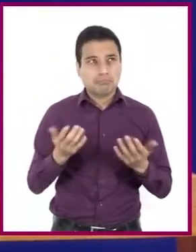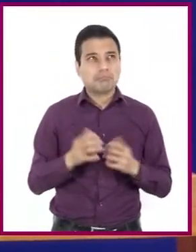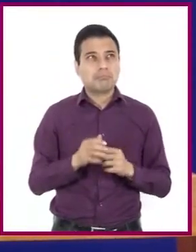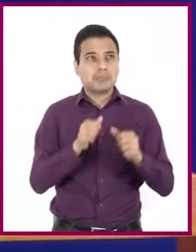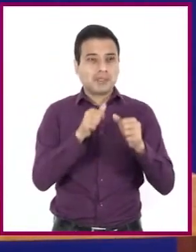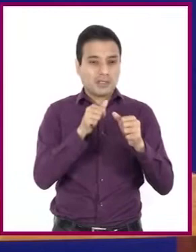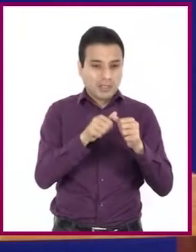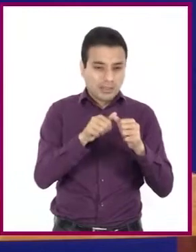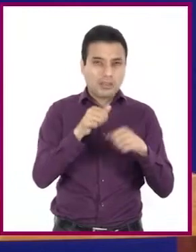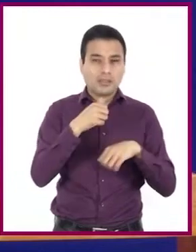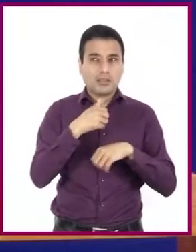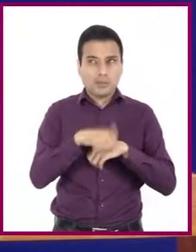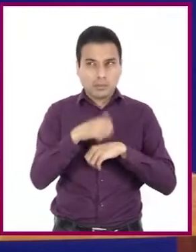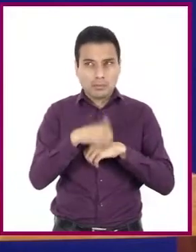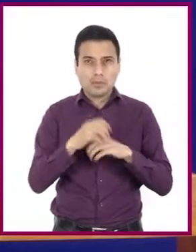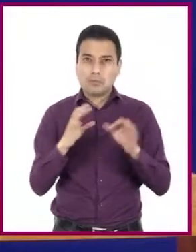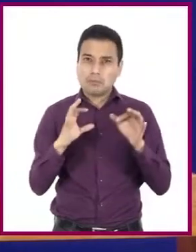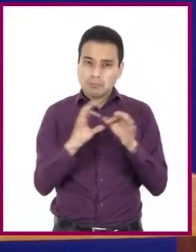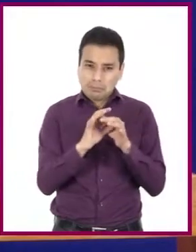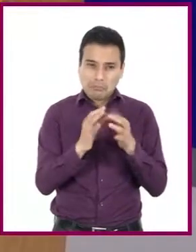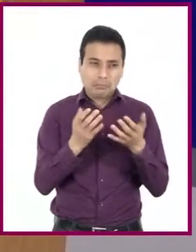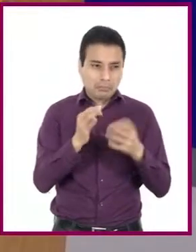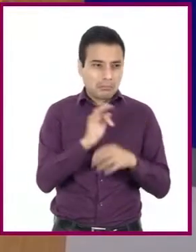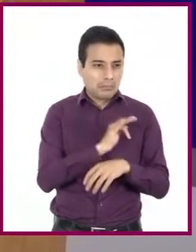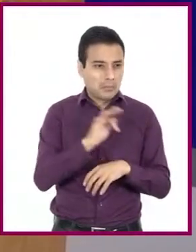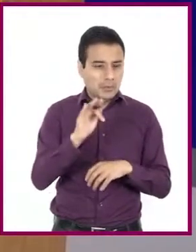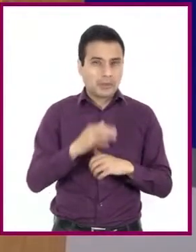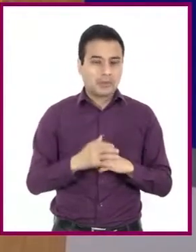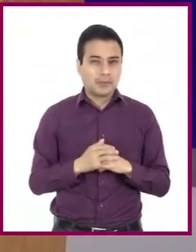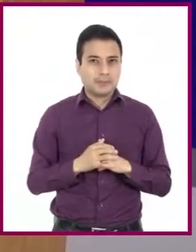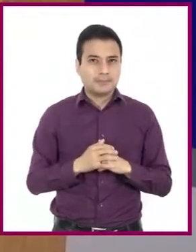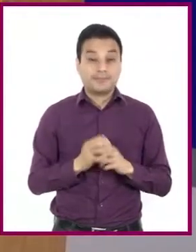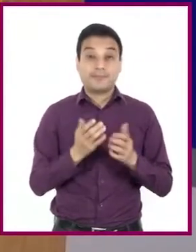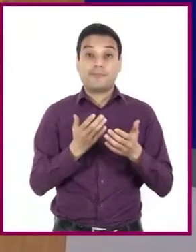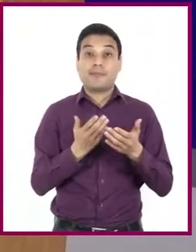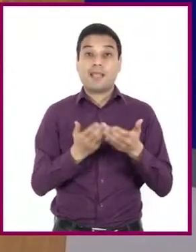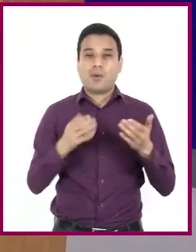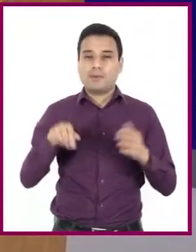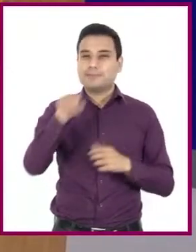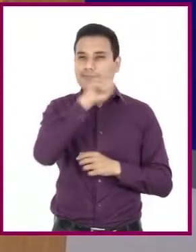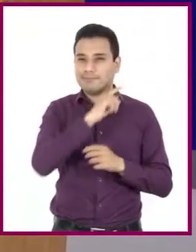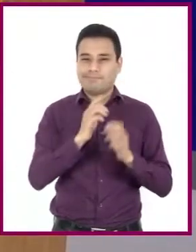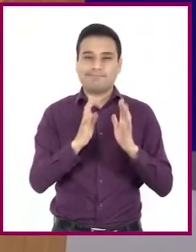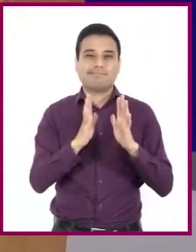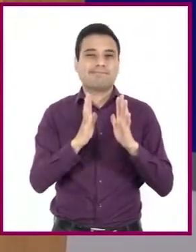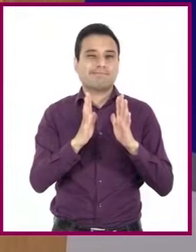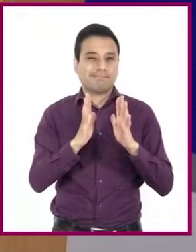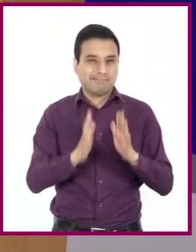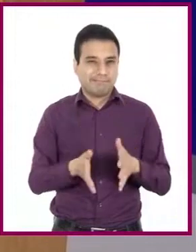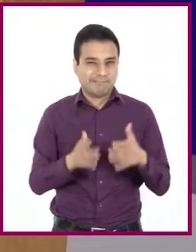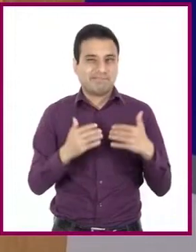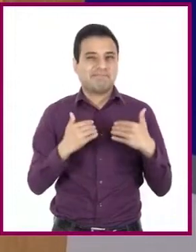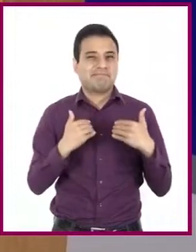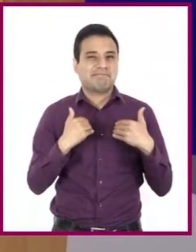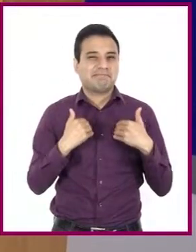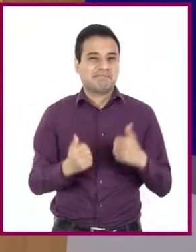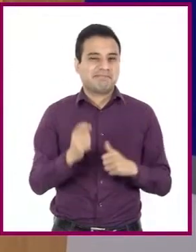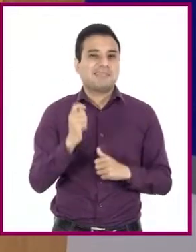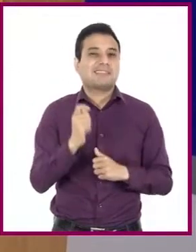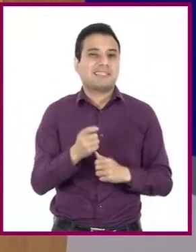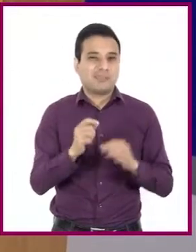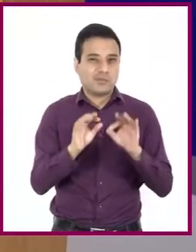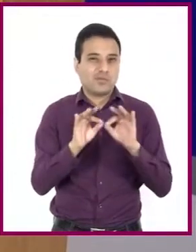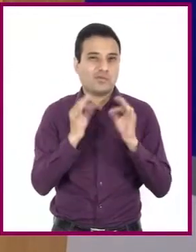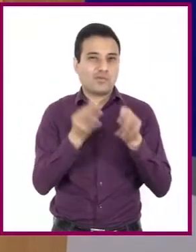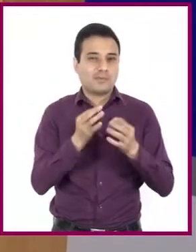lograron relacionar. Quizá ahora las y los alumnos tienen ya nociones de lo que es la forma.